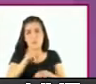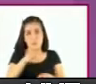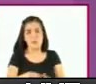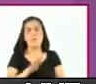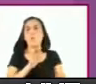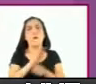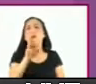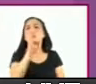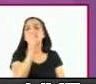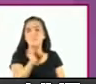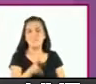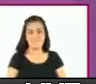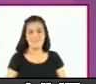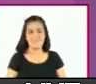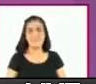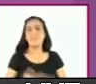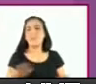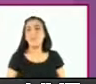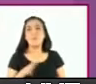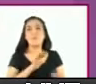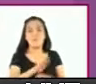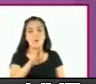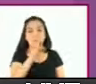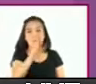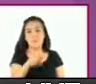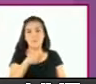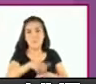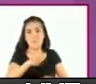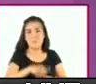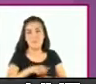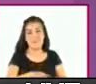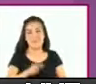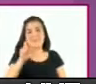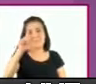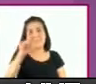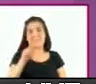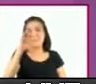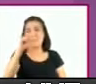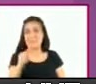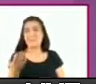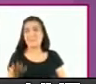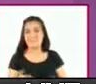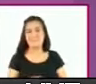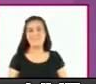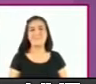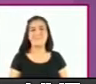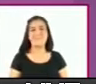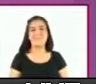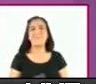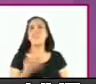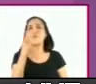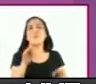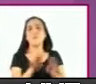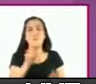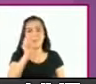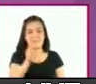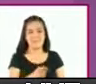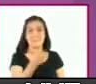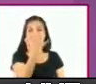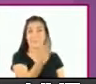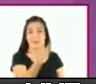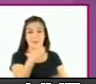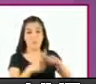obtendríamos? ¿Cuál sería el número que ocupa el lugar 79? Solo tenemos que